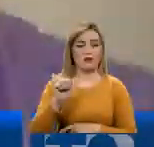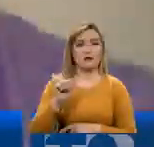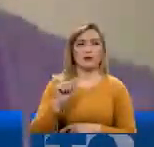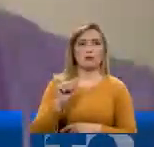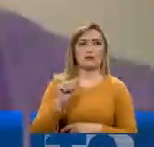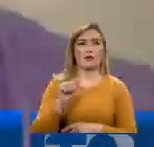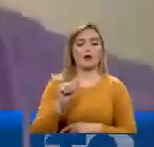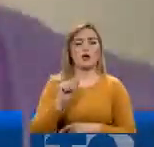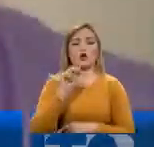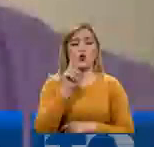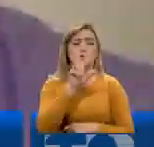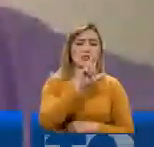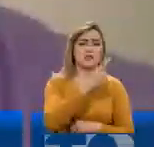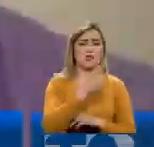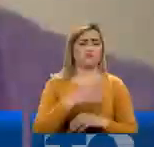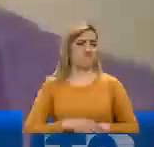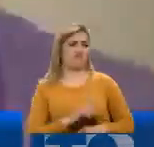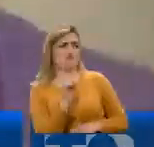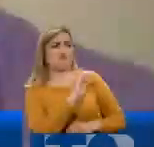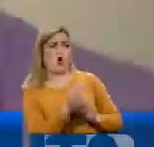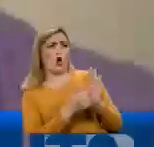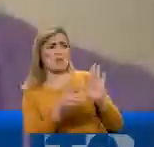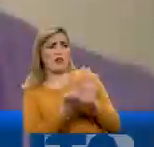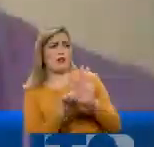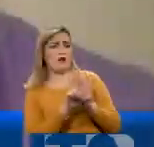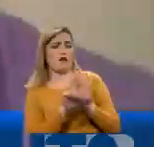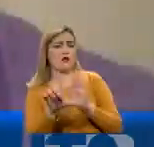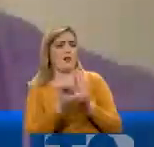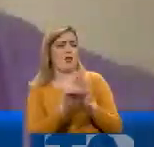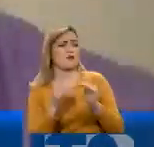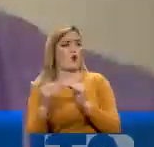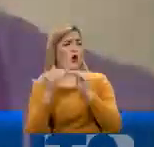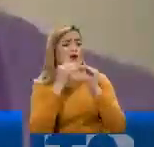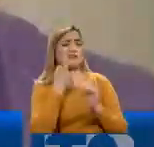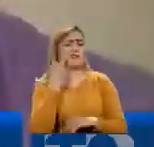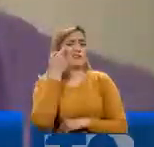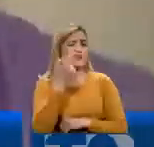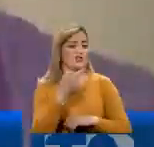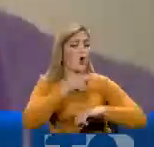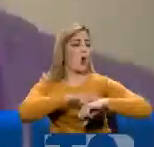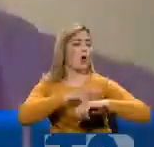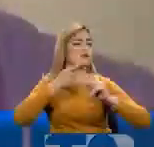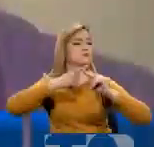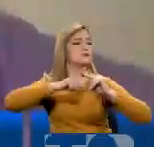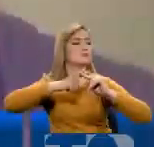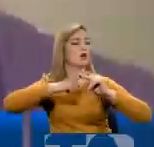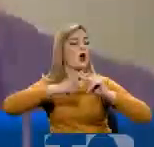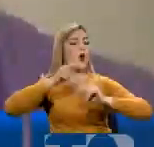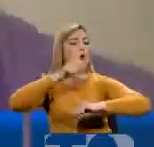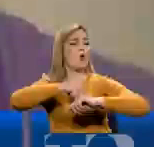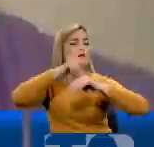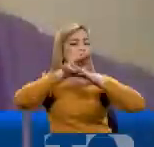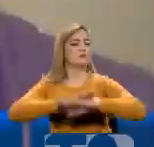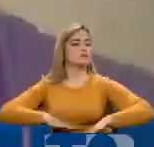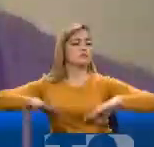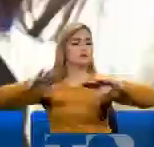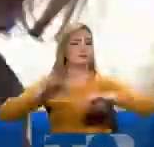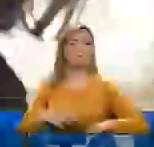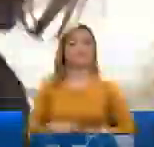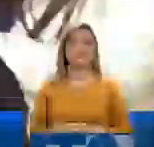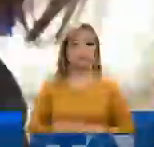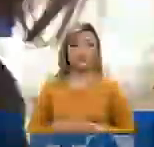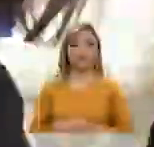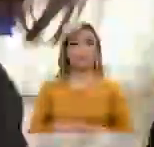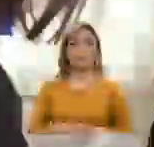era ilegal, ya que en el Código de la Democracia se encuentra establecido la hora de inicio y la hora de finalización.